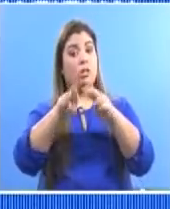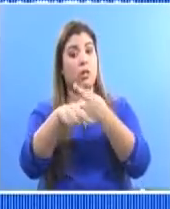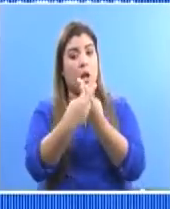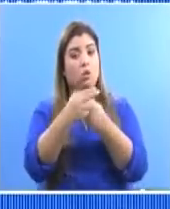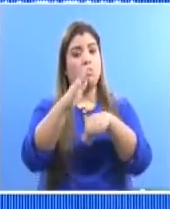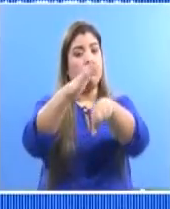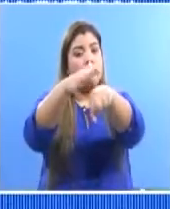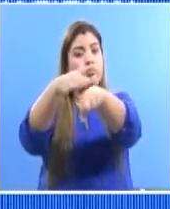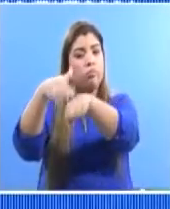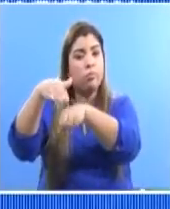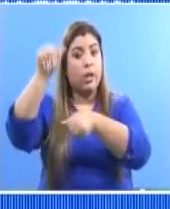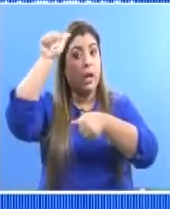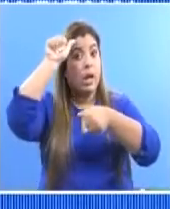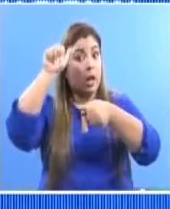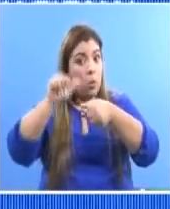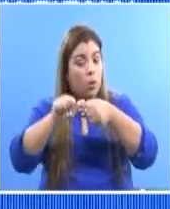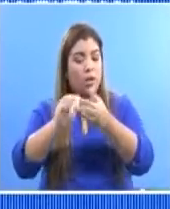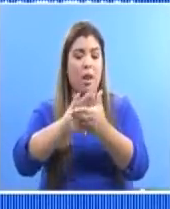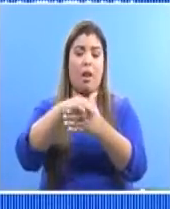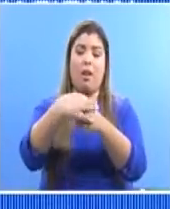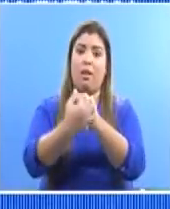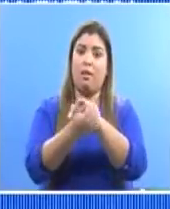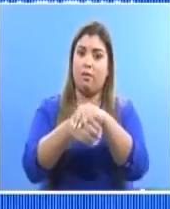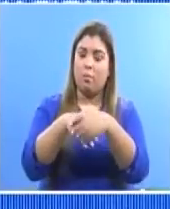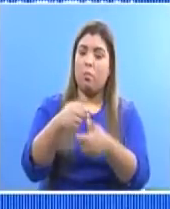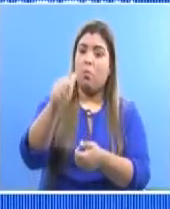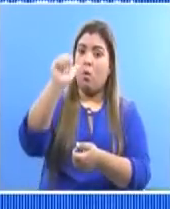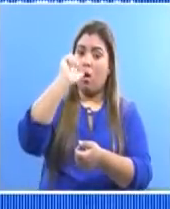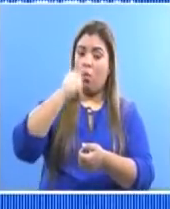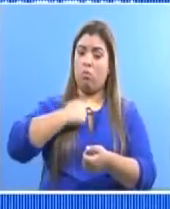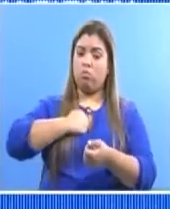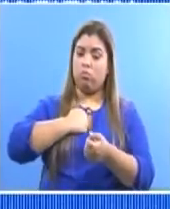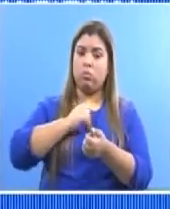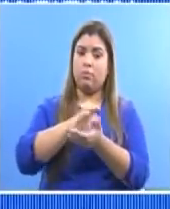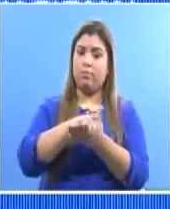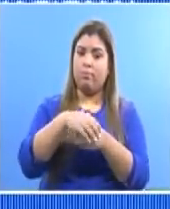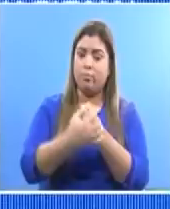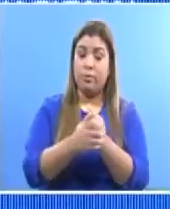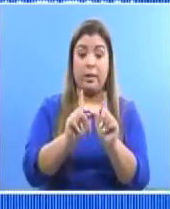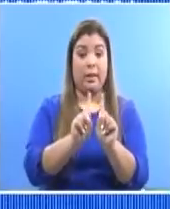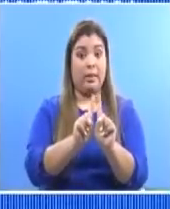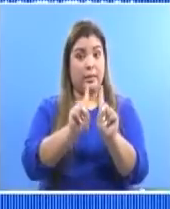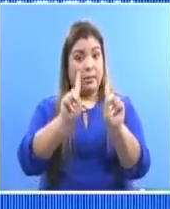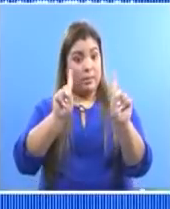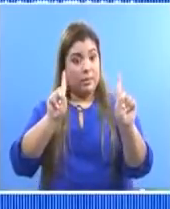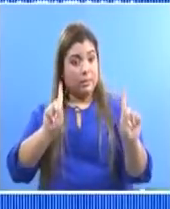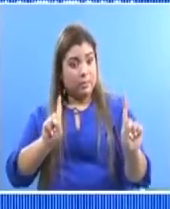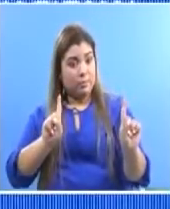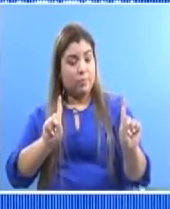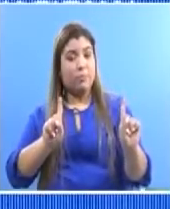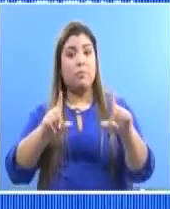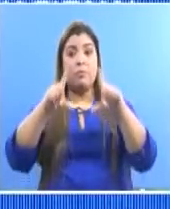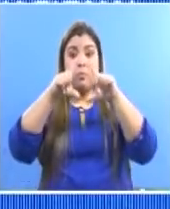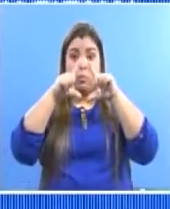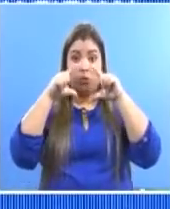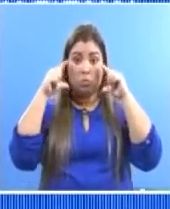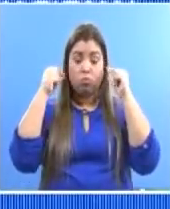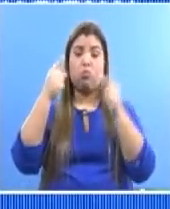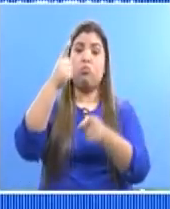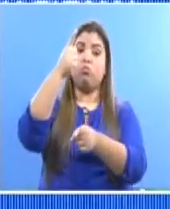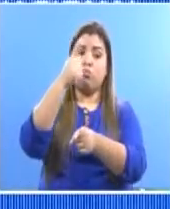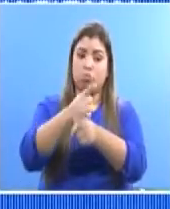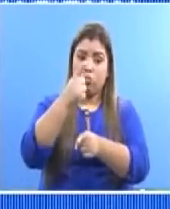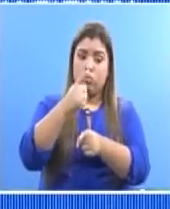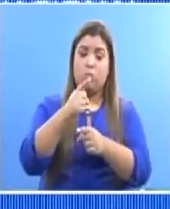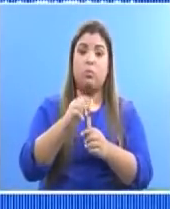recuerda a todos que el lavado de manos con agua y jabón, el distanciamiento físico, el uso correcto de mascarillas